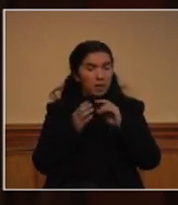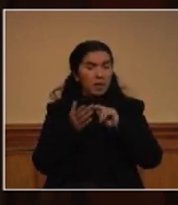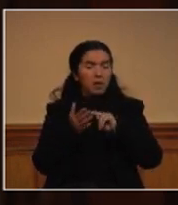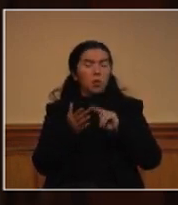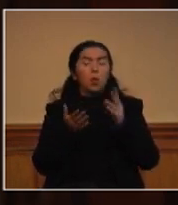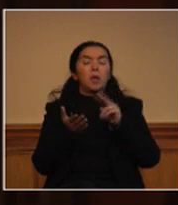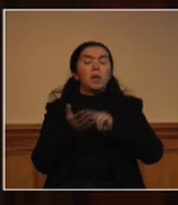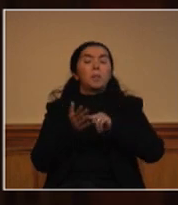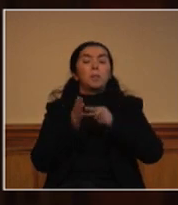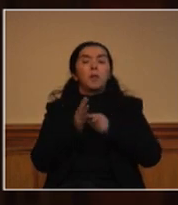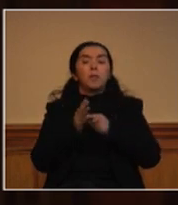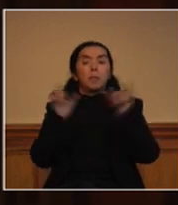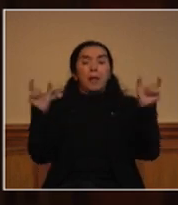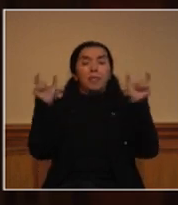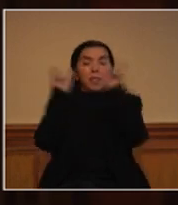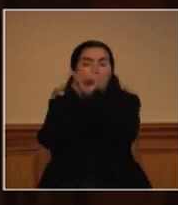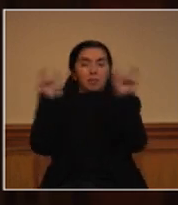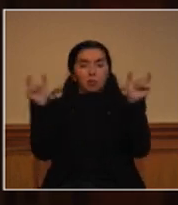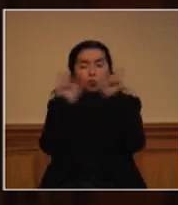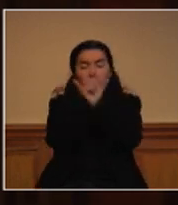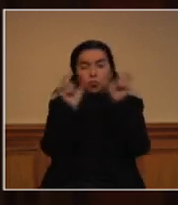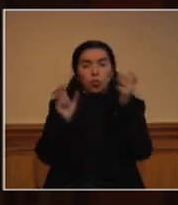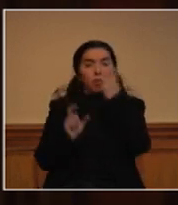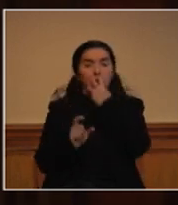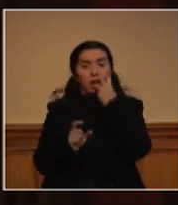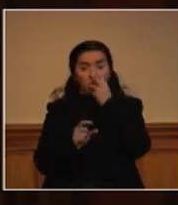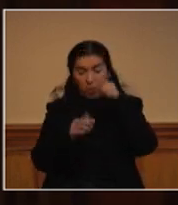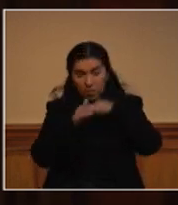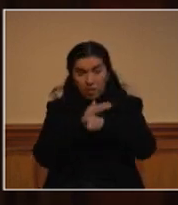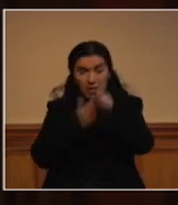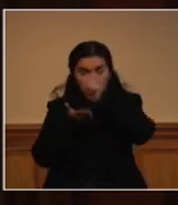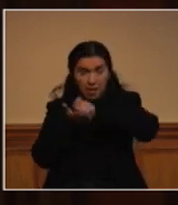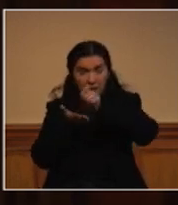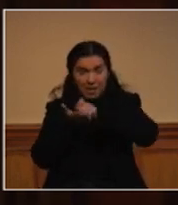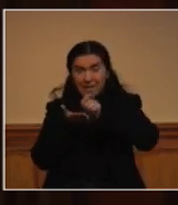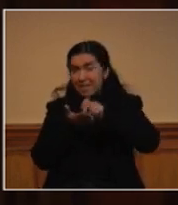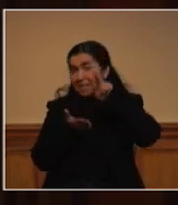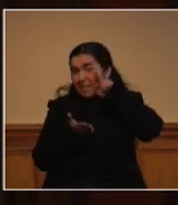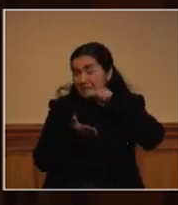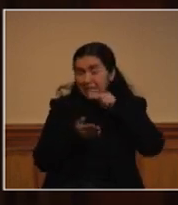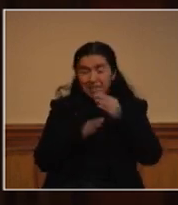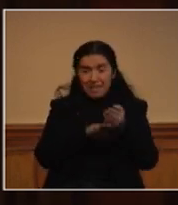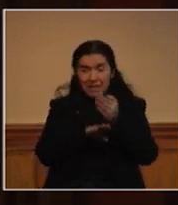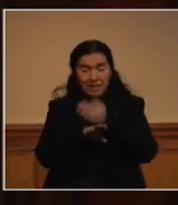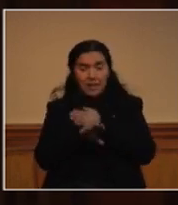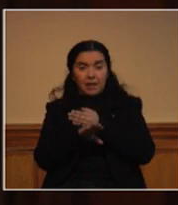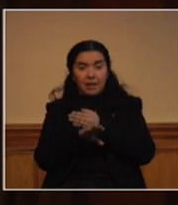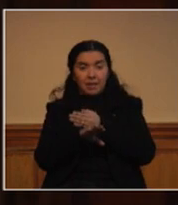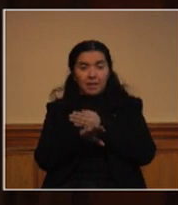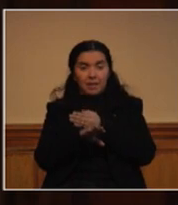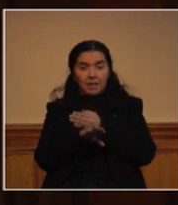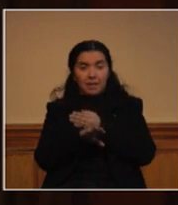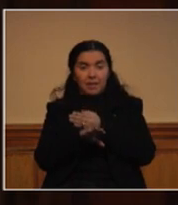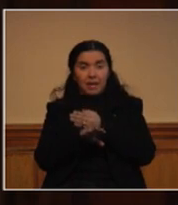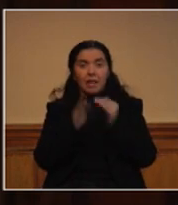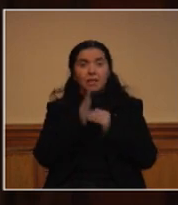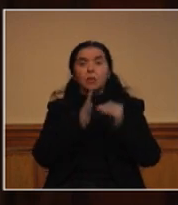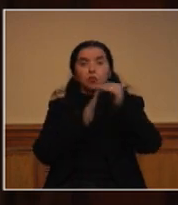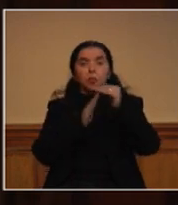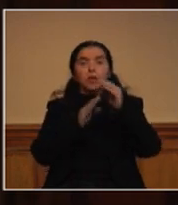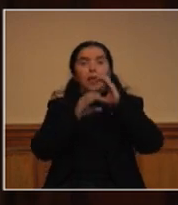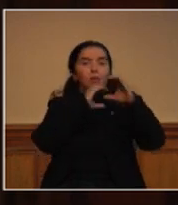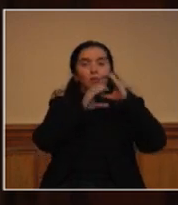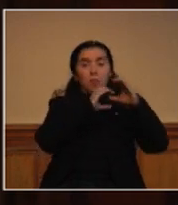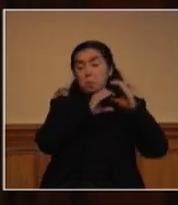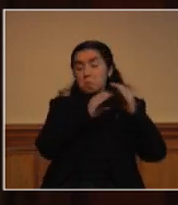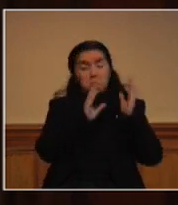de estructuración del lenguaje, accedan al código escrito sin tener previamente superado el código